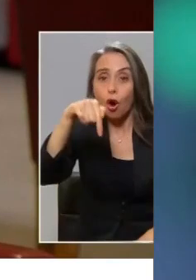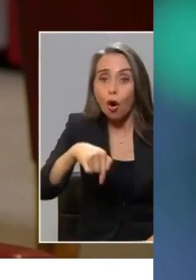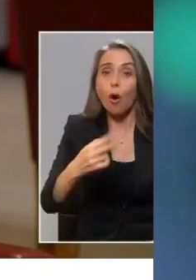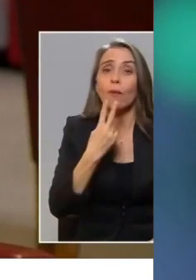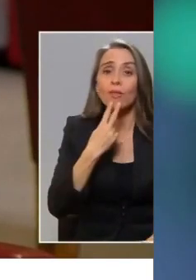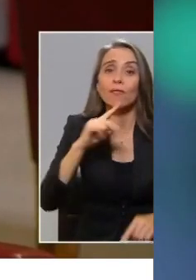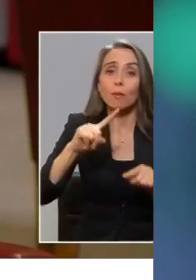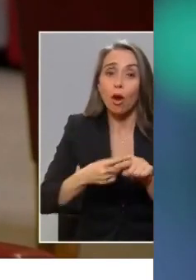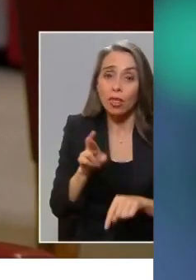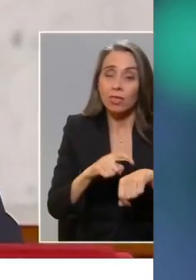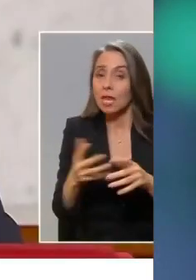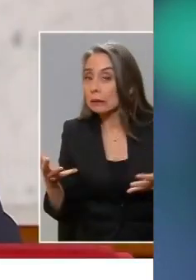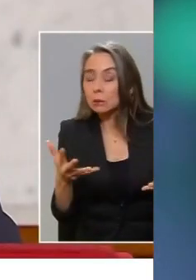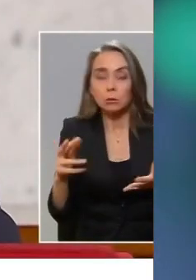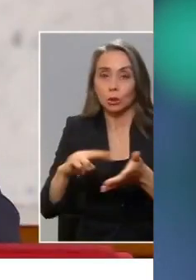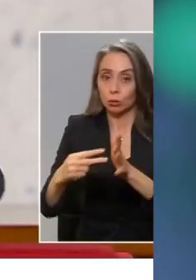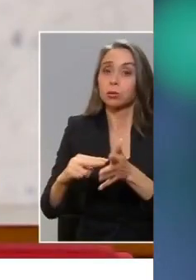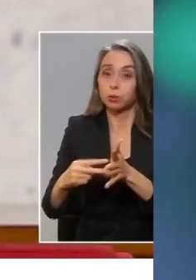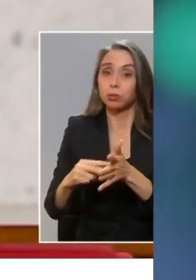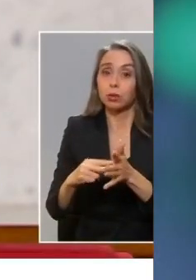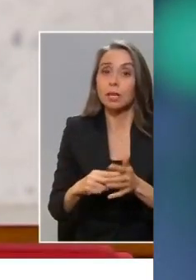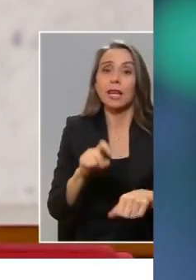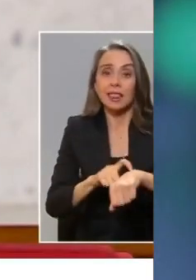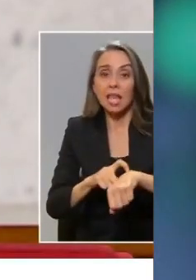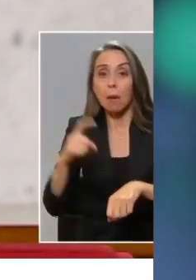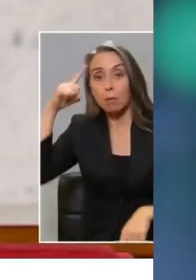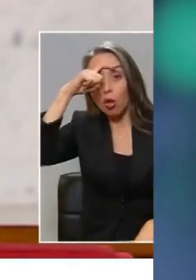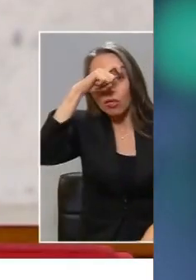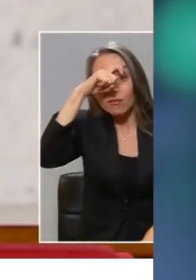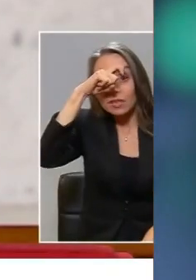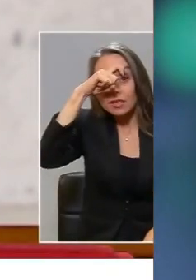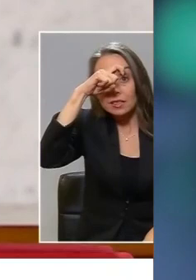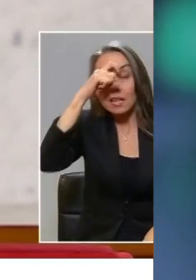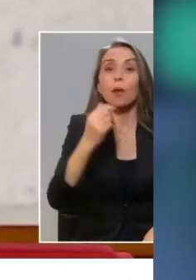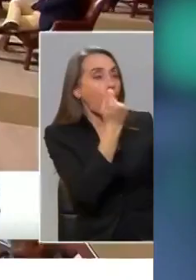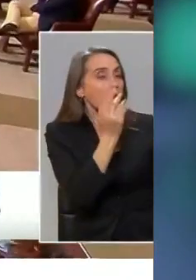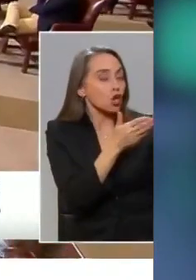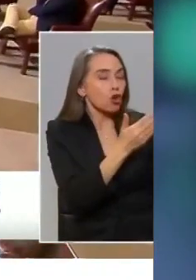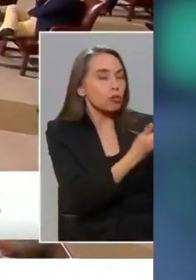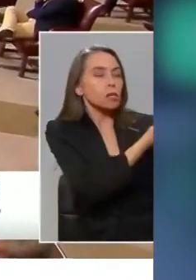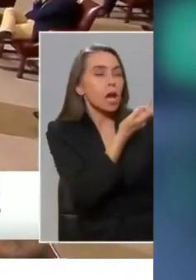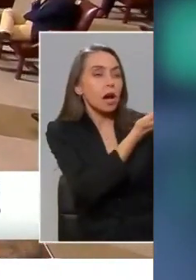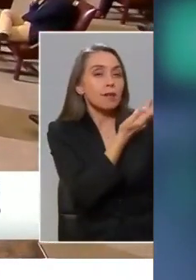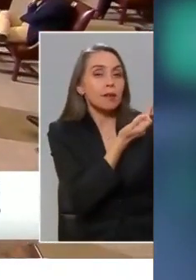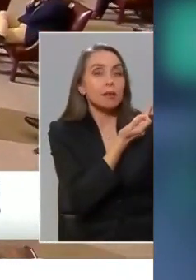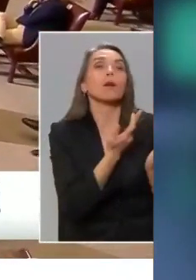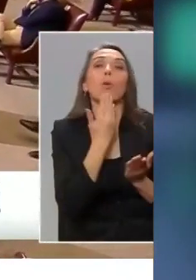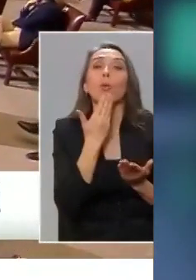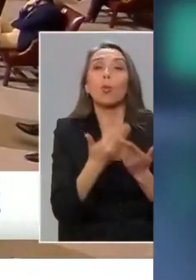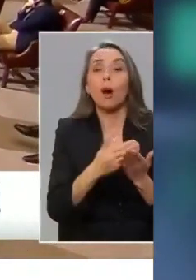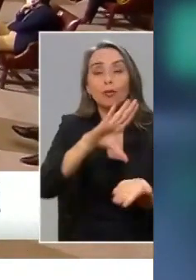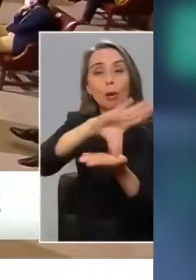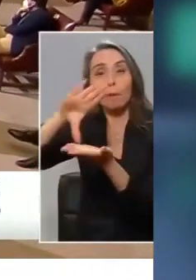de octubre de 2019 y en los meses posteriores el presidente también anunció que se incrementará la financiación del instituto nacional de derechos humanos